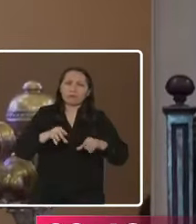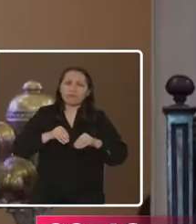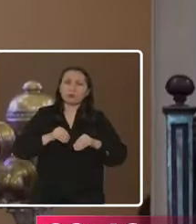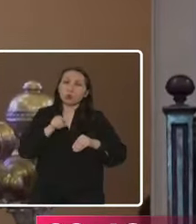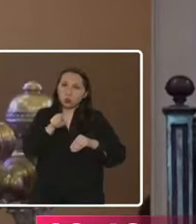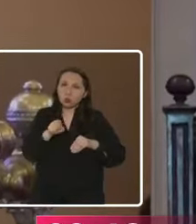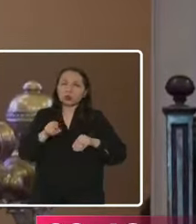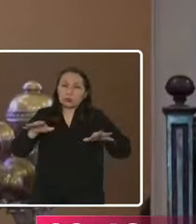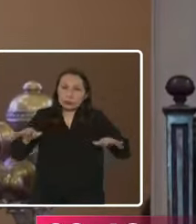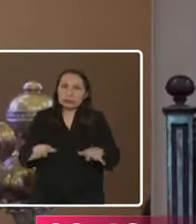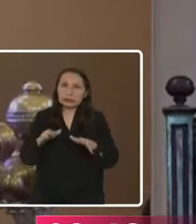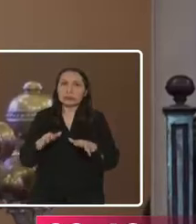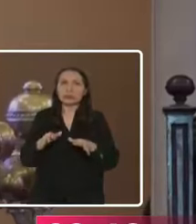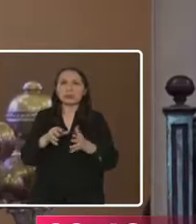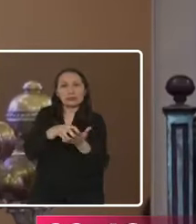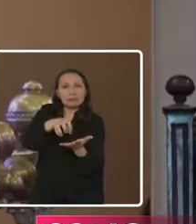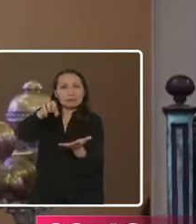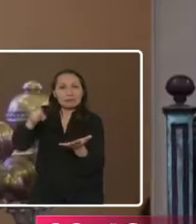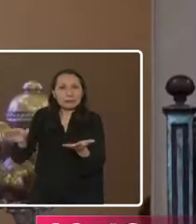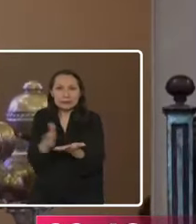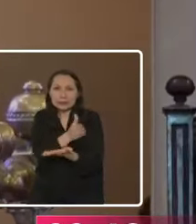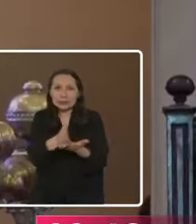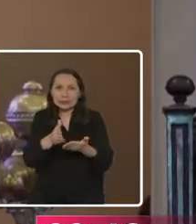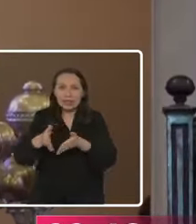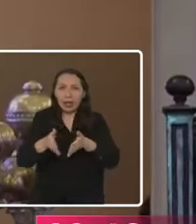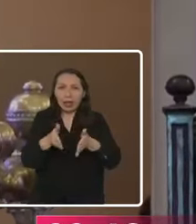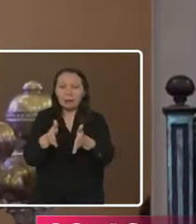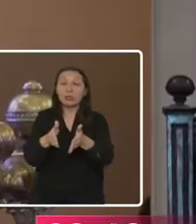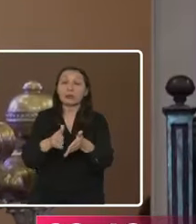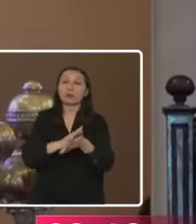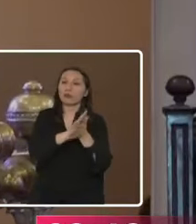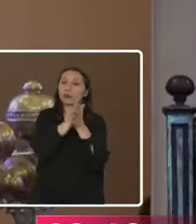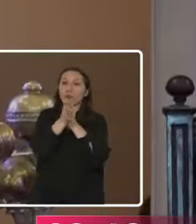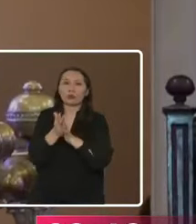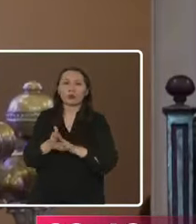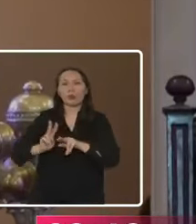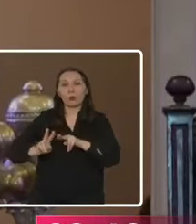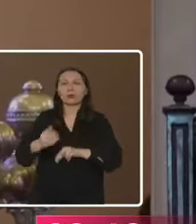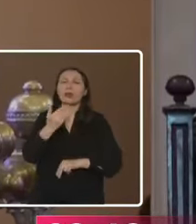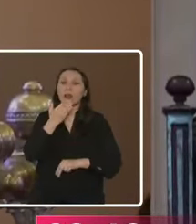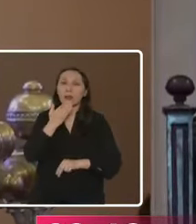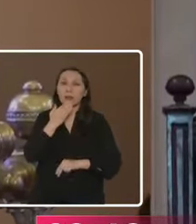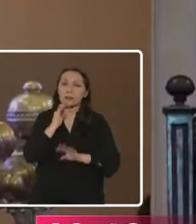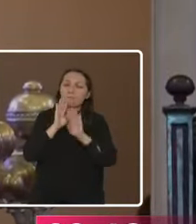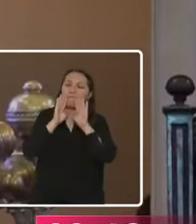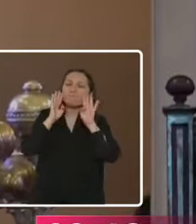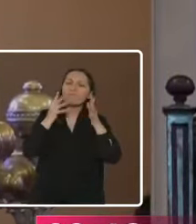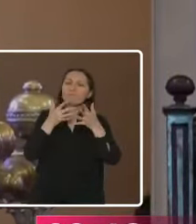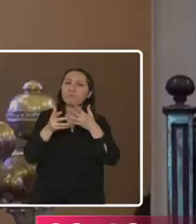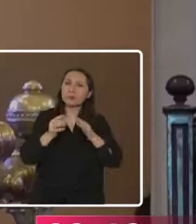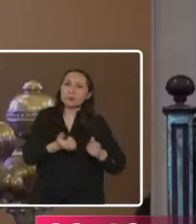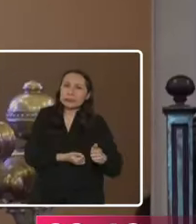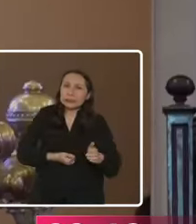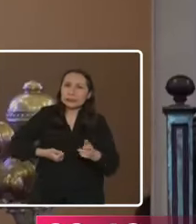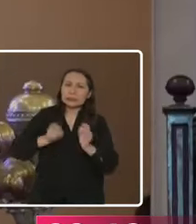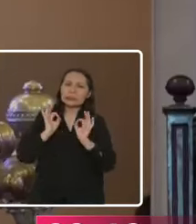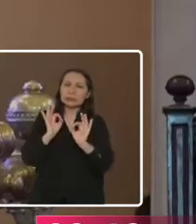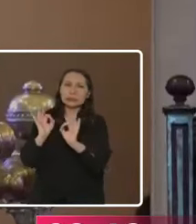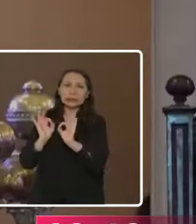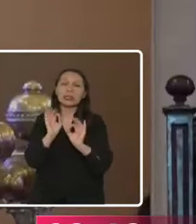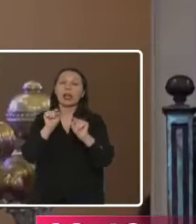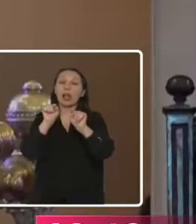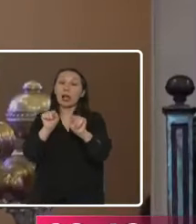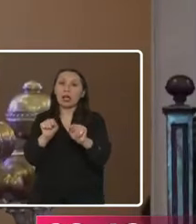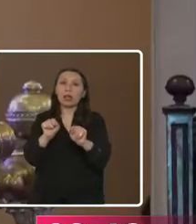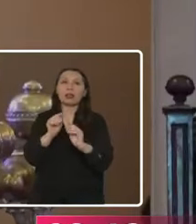sé tú el que aparta la piedra del camino. Y todo lo hizo también con probidad y austeridad, en